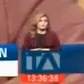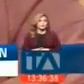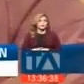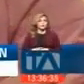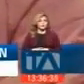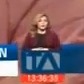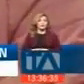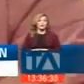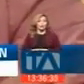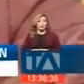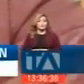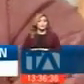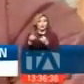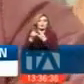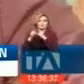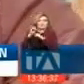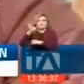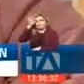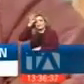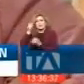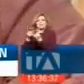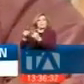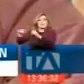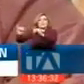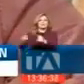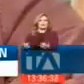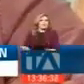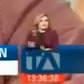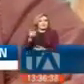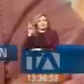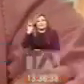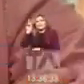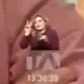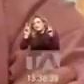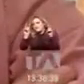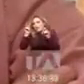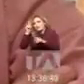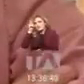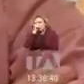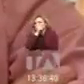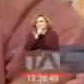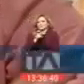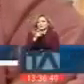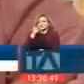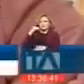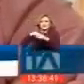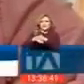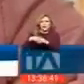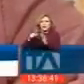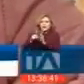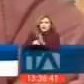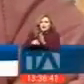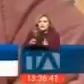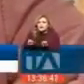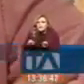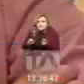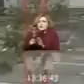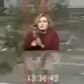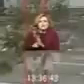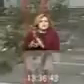A nivel de la independencia de los hospitales, es un tema complicado estar ahí en el detalle, ¿no? Wattet ha